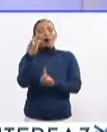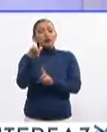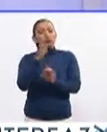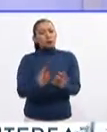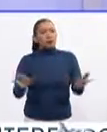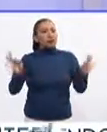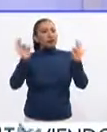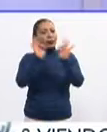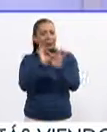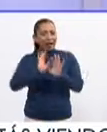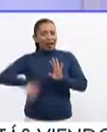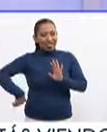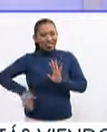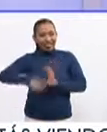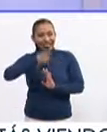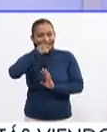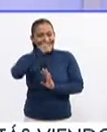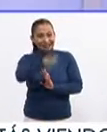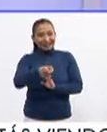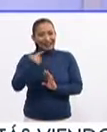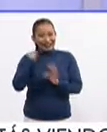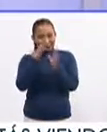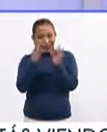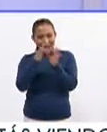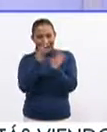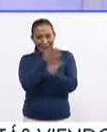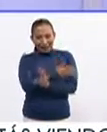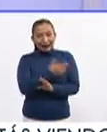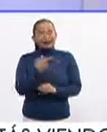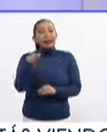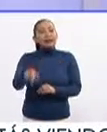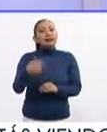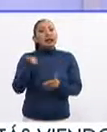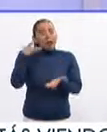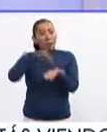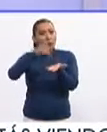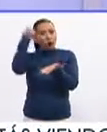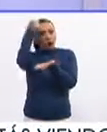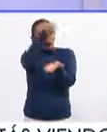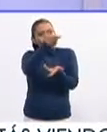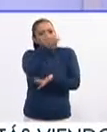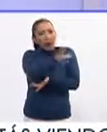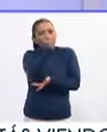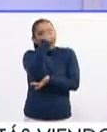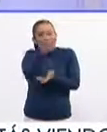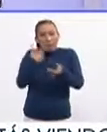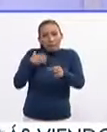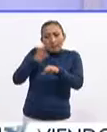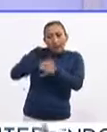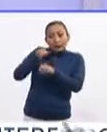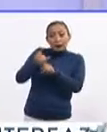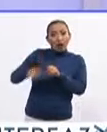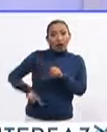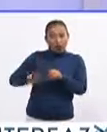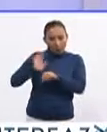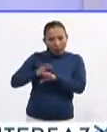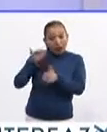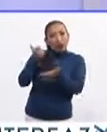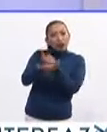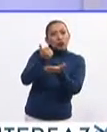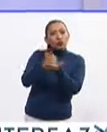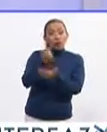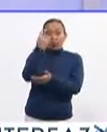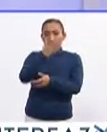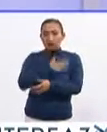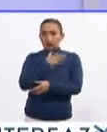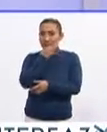es muy importante, como ya lo decías al final de tu comentario, Ana Cristina, el financiamiento y que por supuesto los gobiernos se involucren. Bueno, pues una